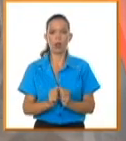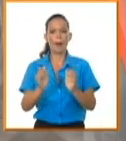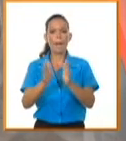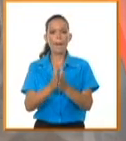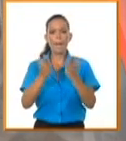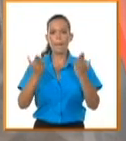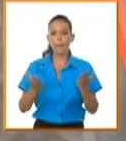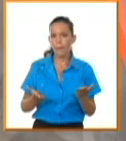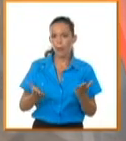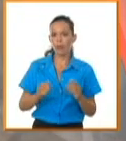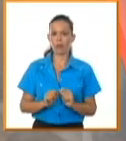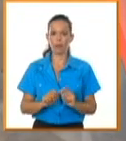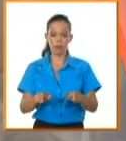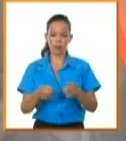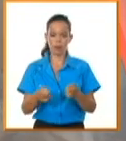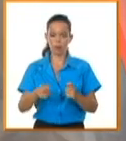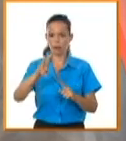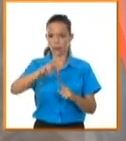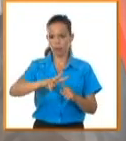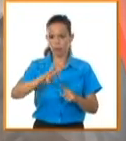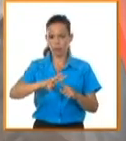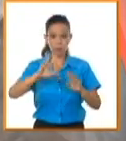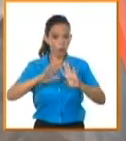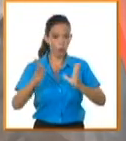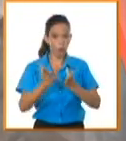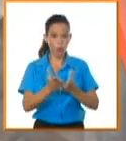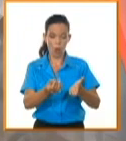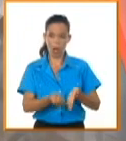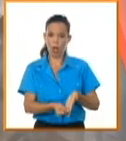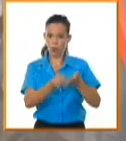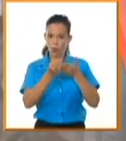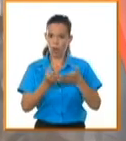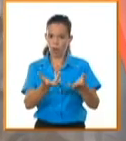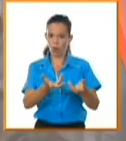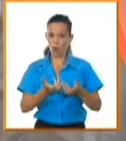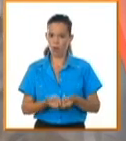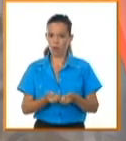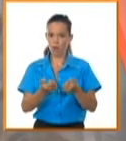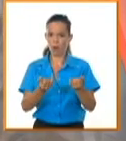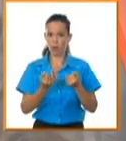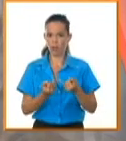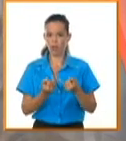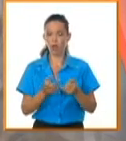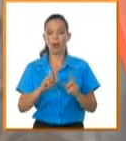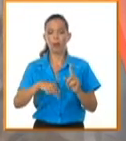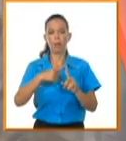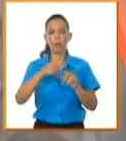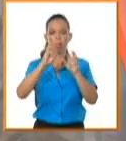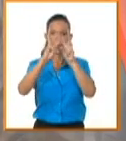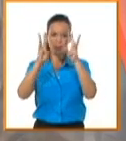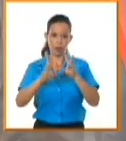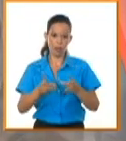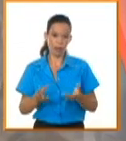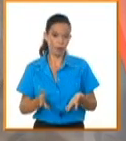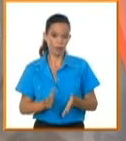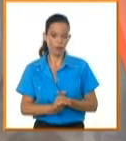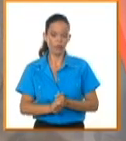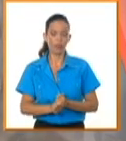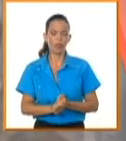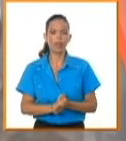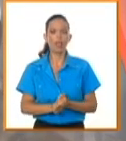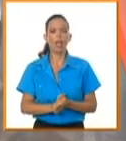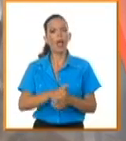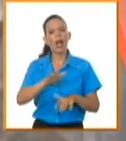no han estado ayudando y ahora con los con los con la forma de las redes que tenemos también y a veces se